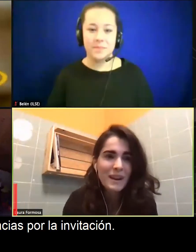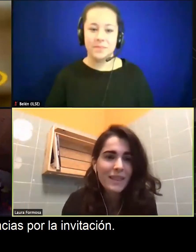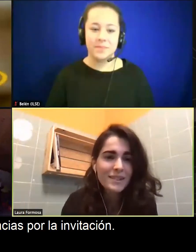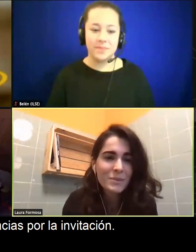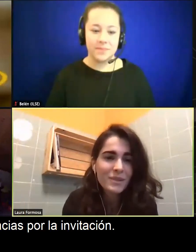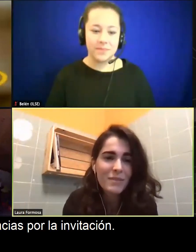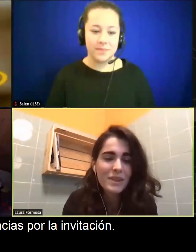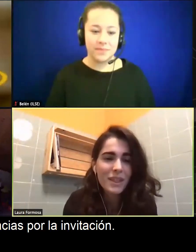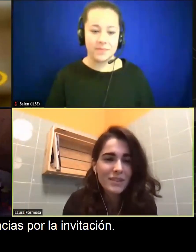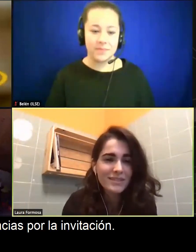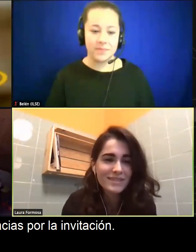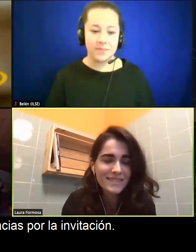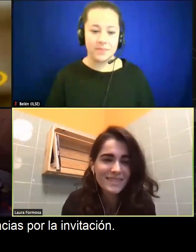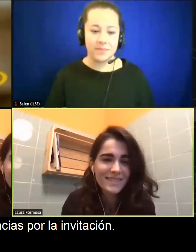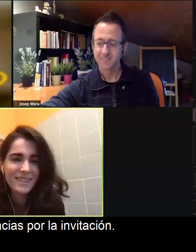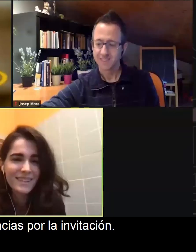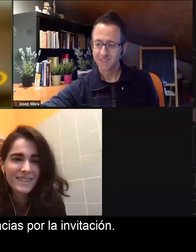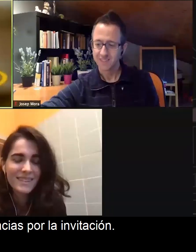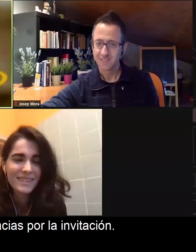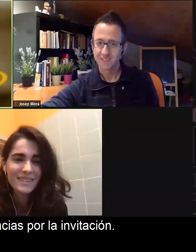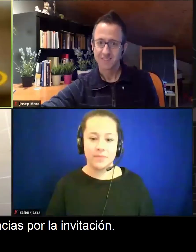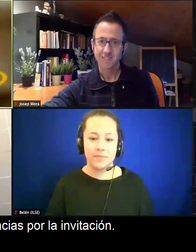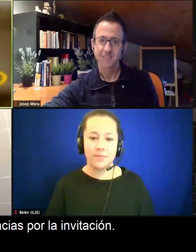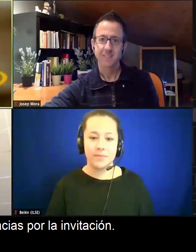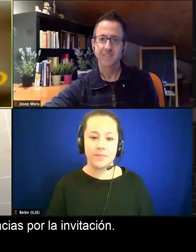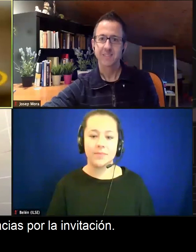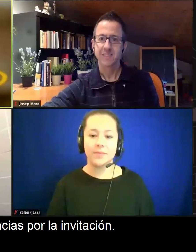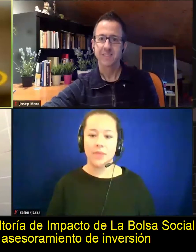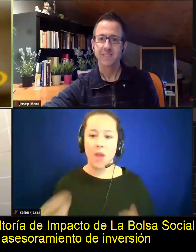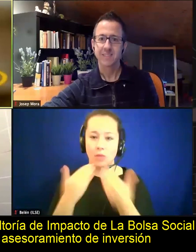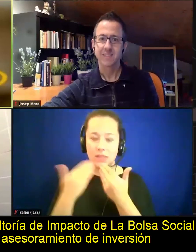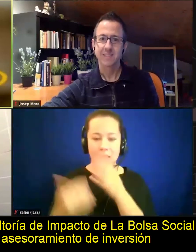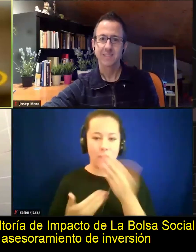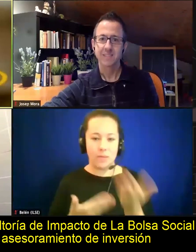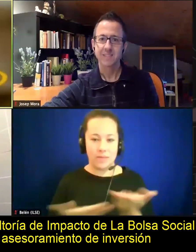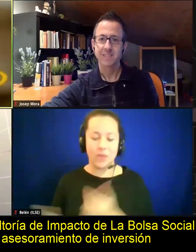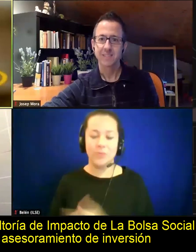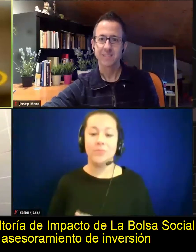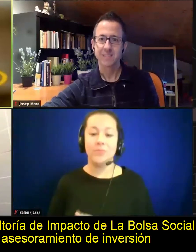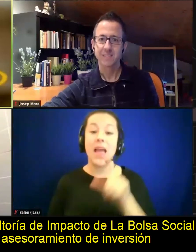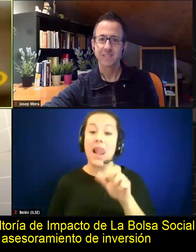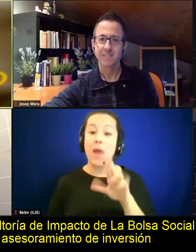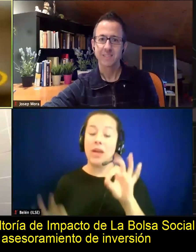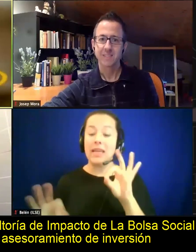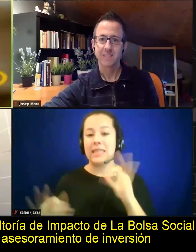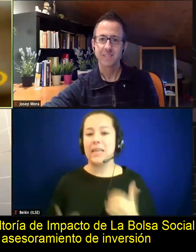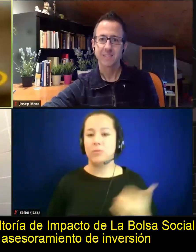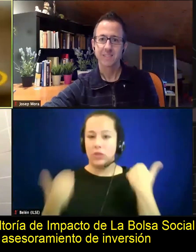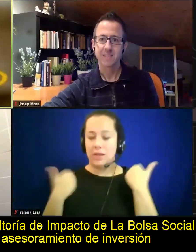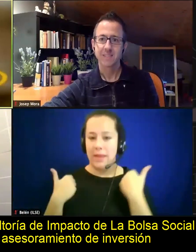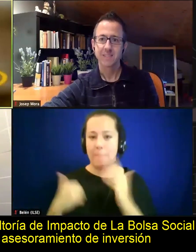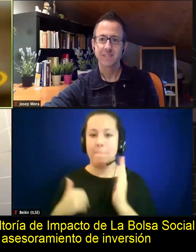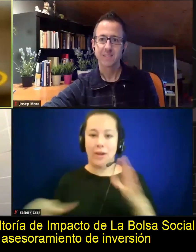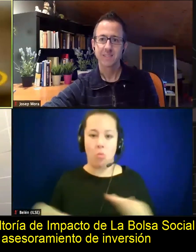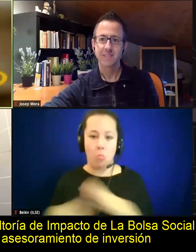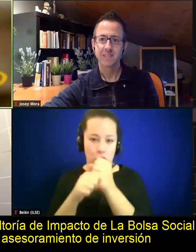Muchísimas gracias por la invitación. Laura es responsable de consultoría de impacto de la Bolsa Social y se dedica al análisis